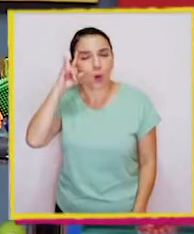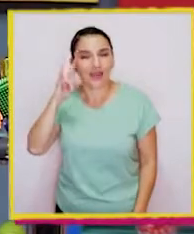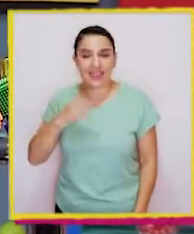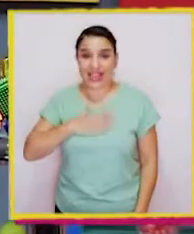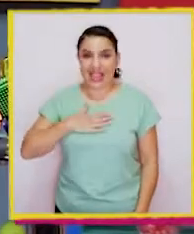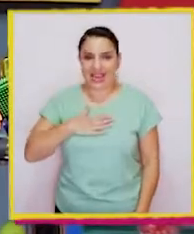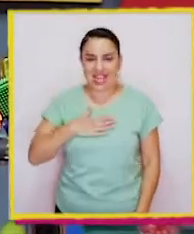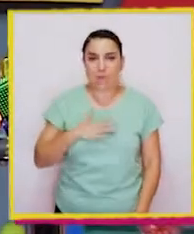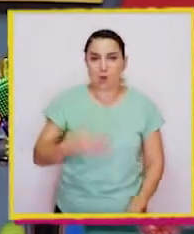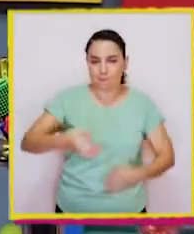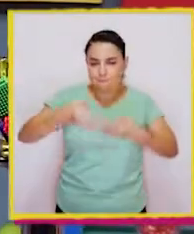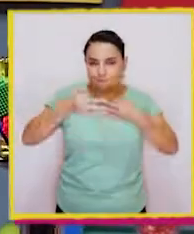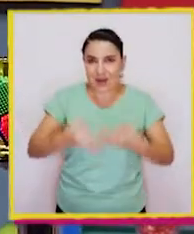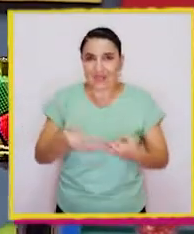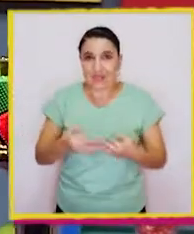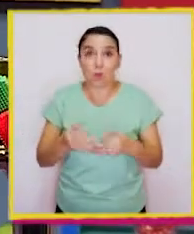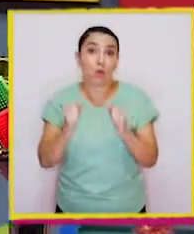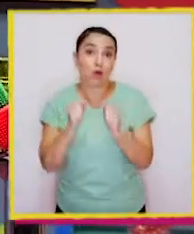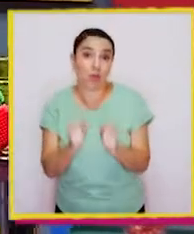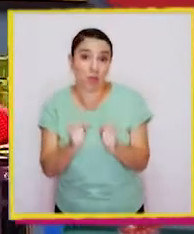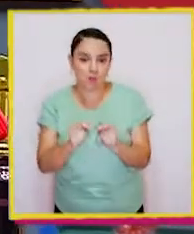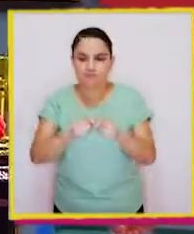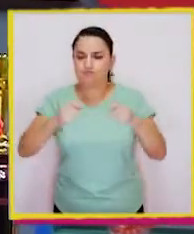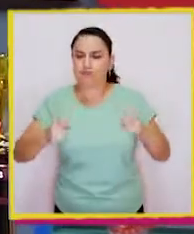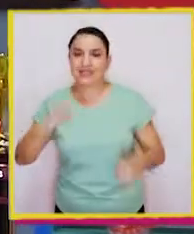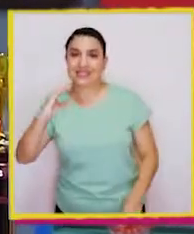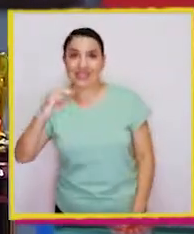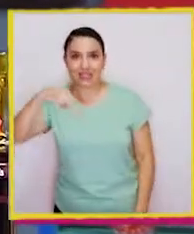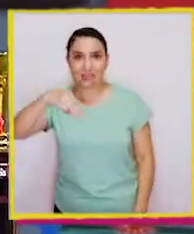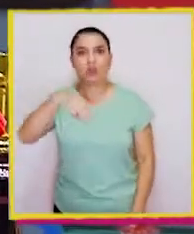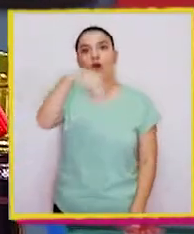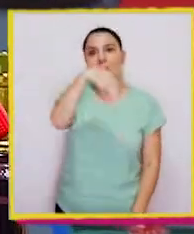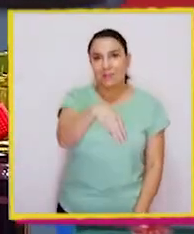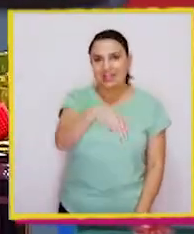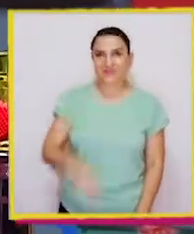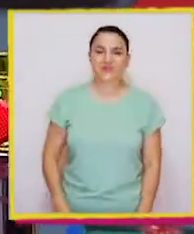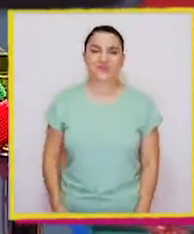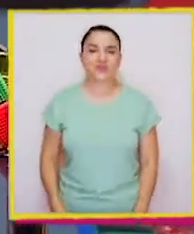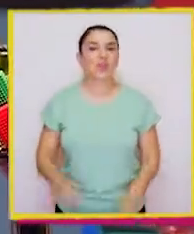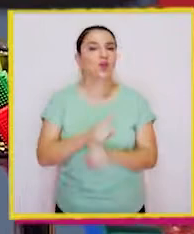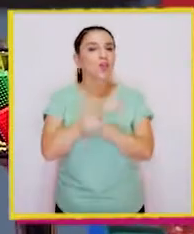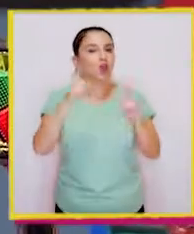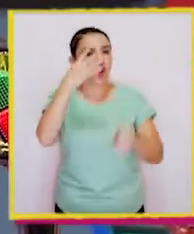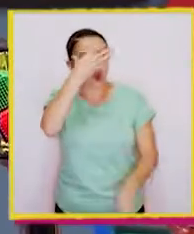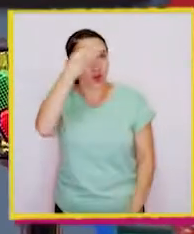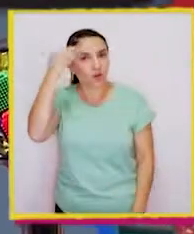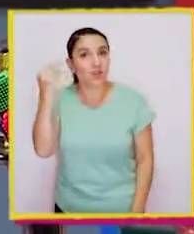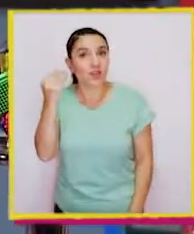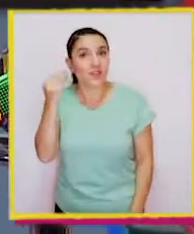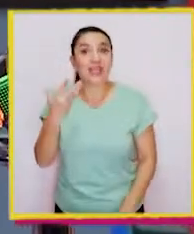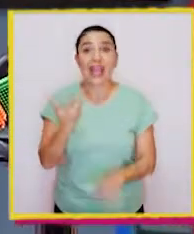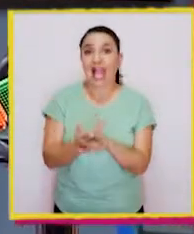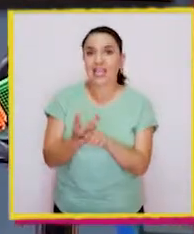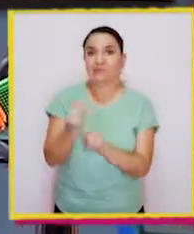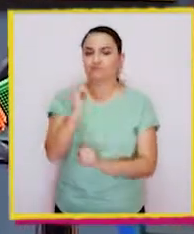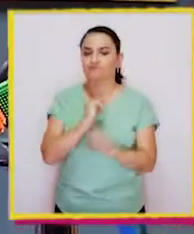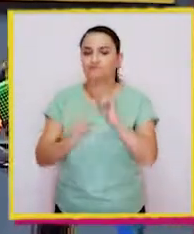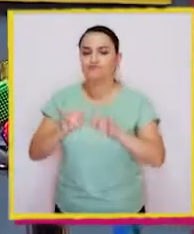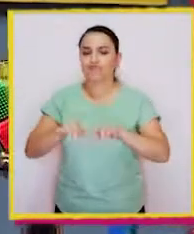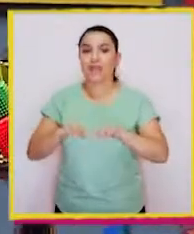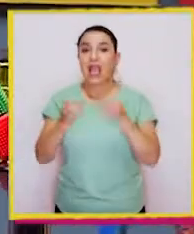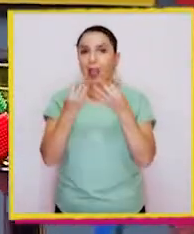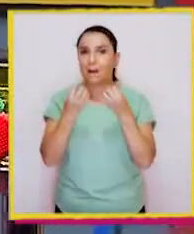más precisos aún, podemos usar centímetro y metro. ¡Ah! Y no olviden tampoco que tienen la